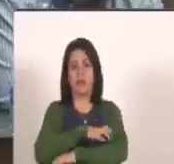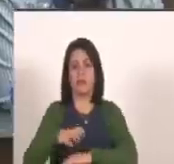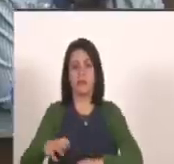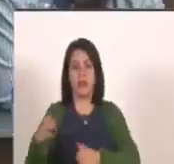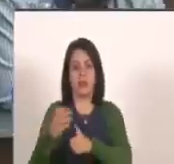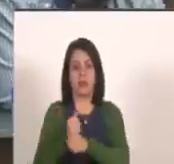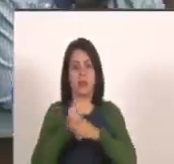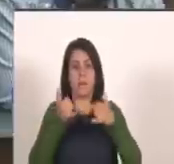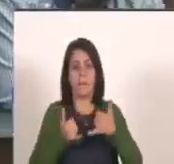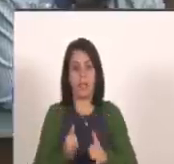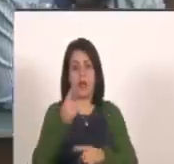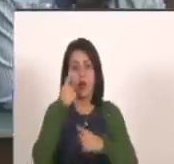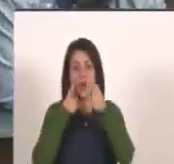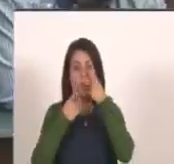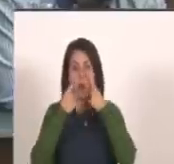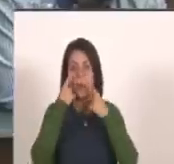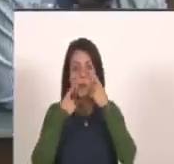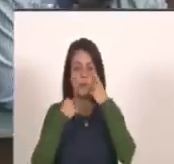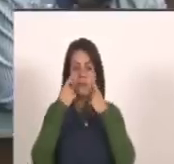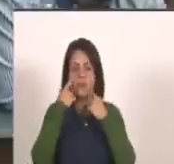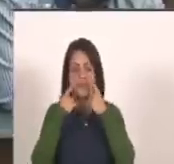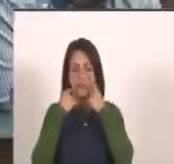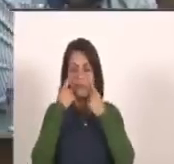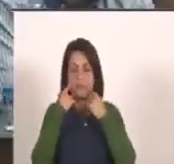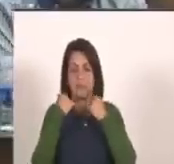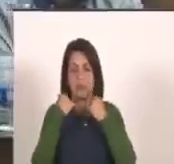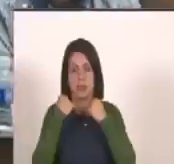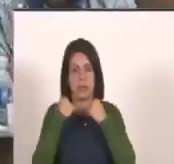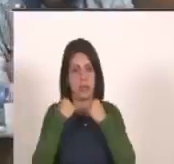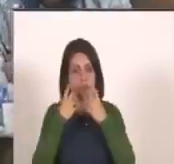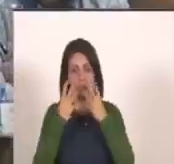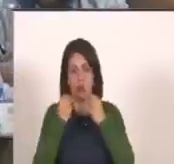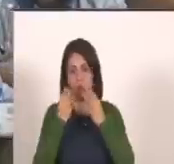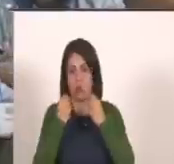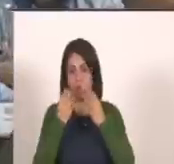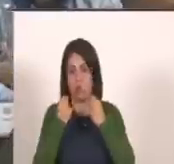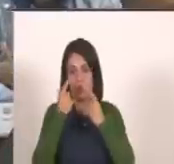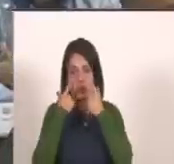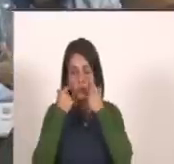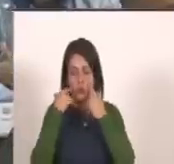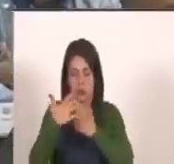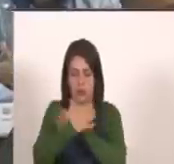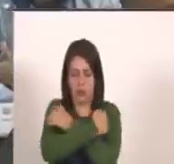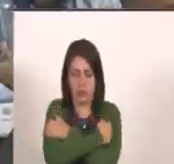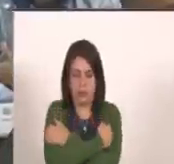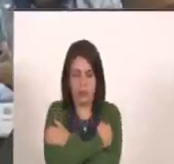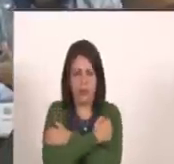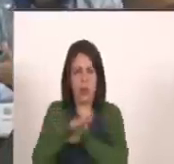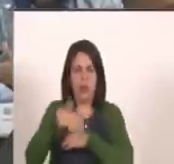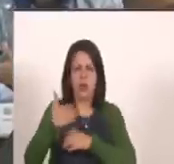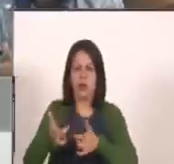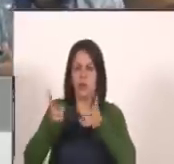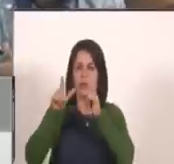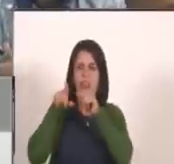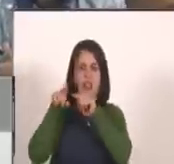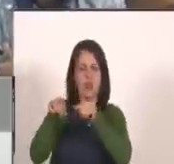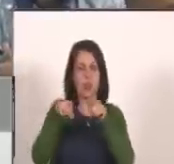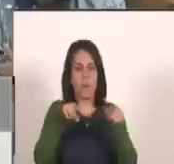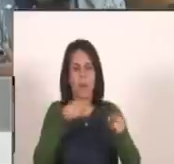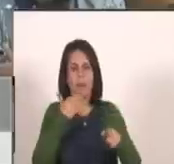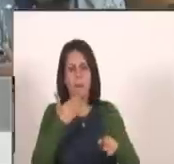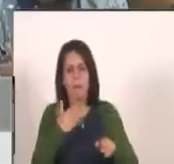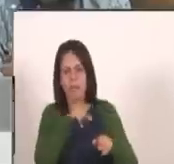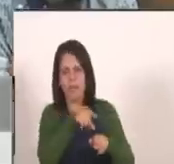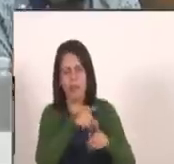y conseguí a mi hijo llorando, desconsolado. Y cuando lo abracé me dijo, ¿hasta cuándo permites esto,